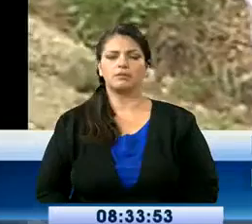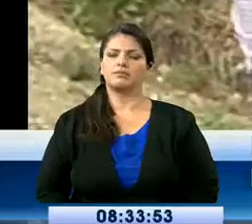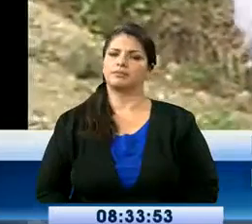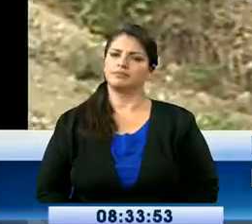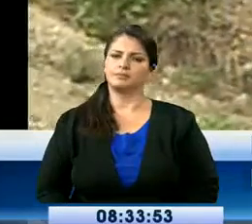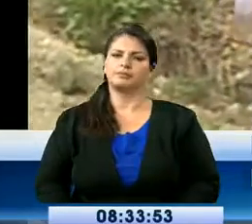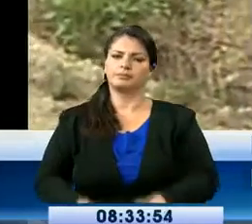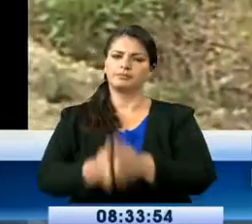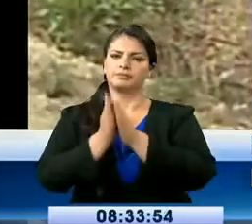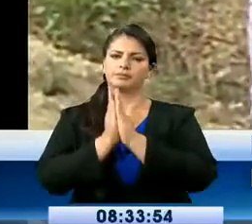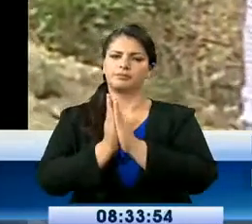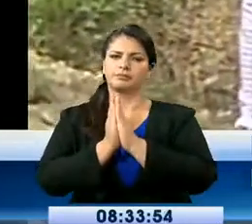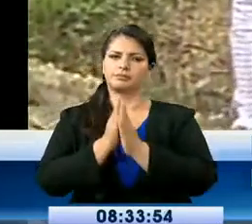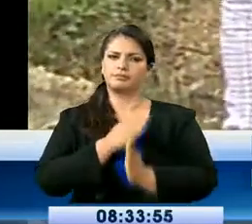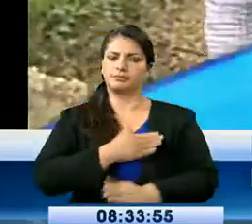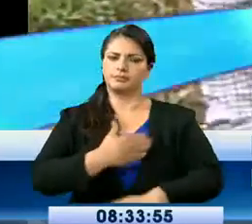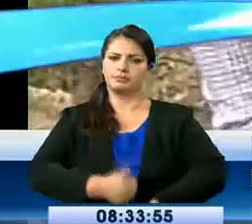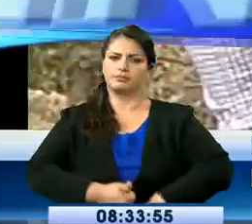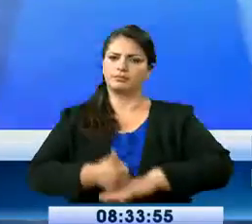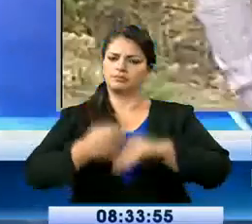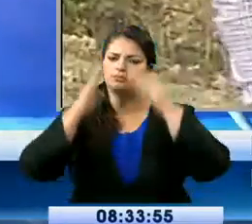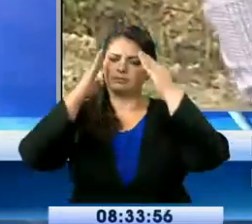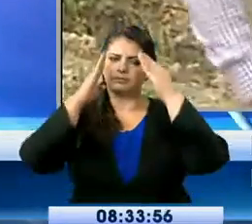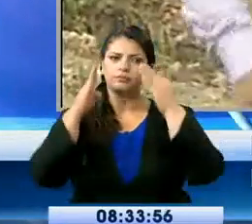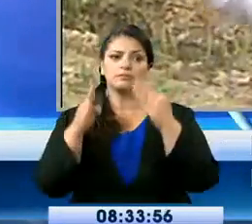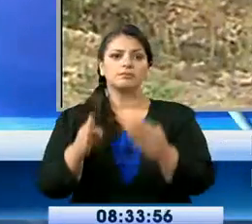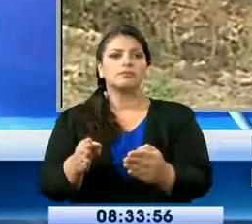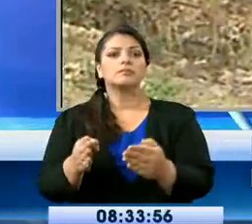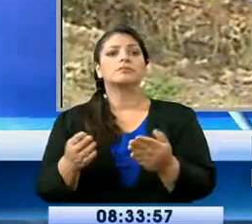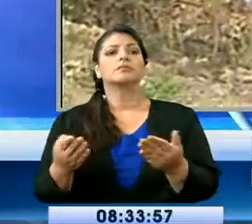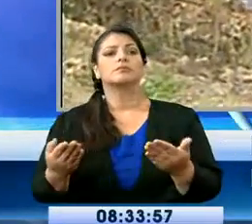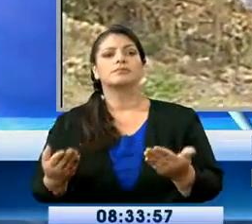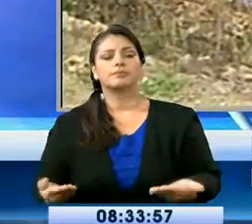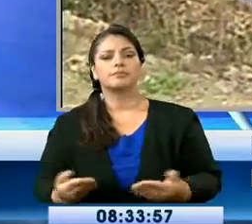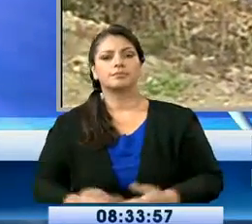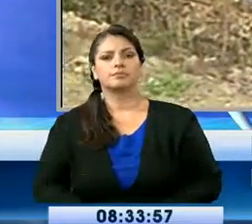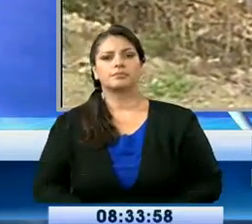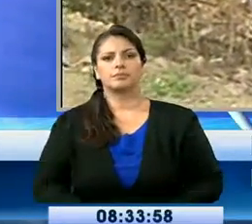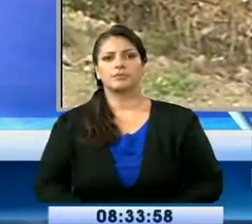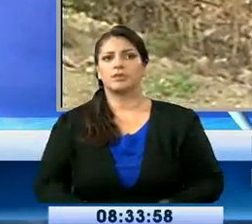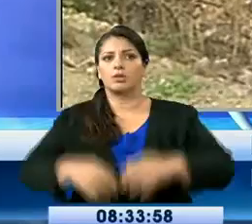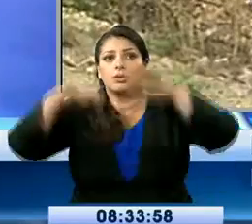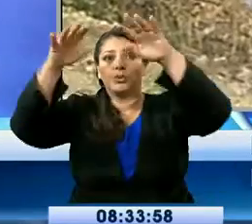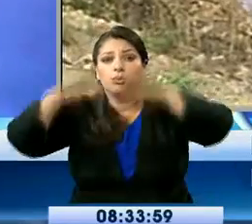obviamente esas personas sean escuchadas, sean atendidas y que ahora,